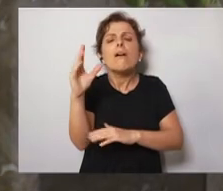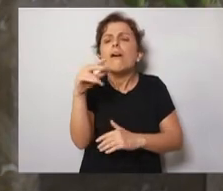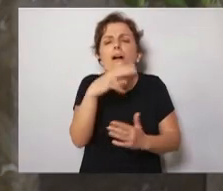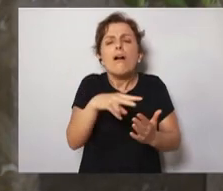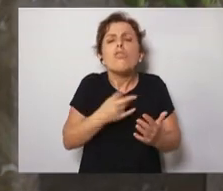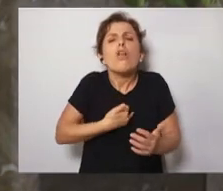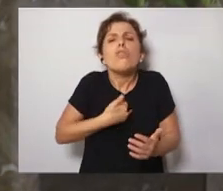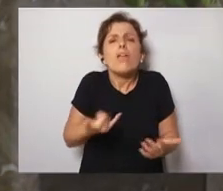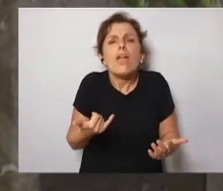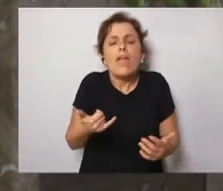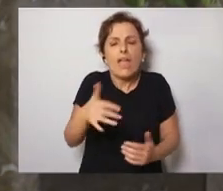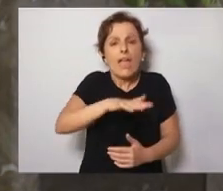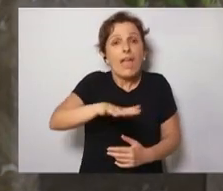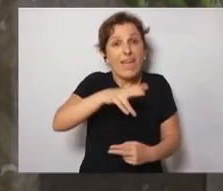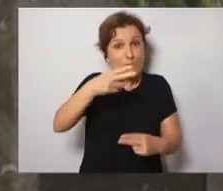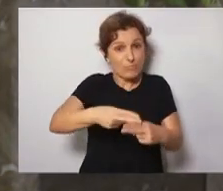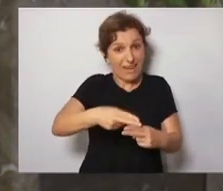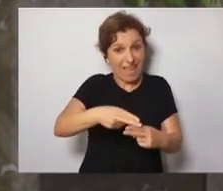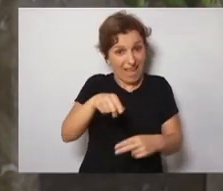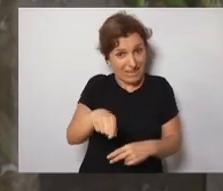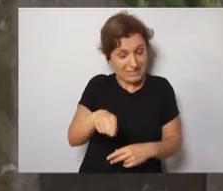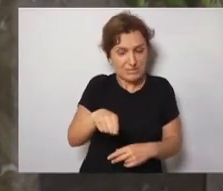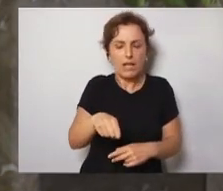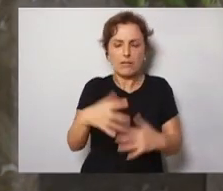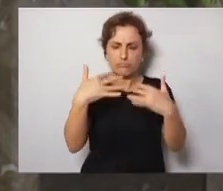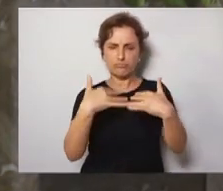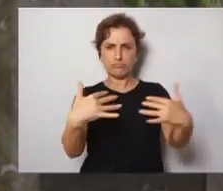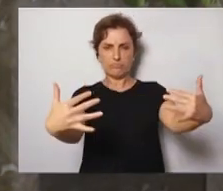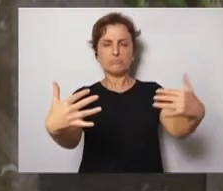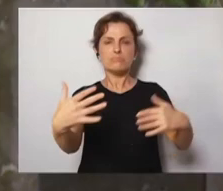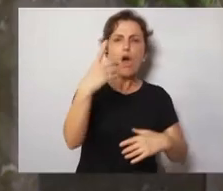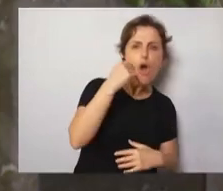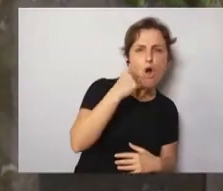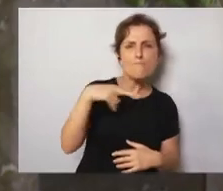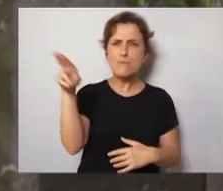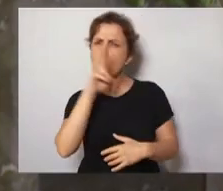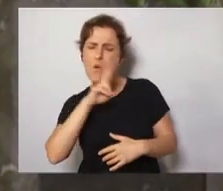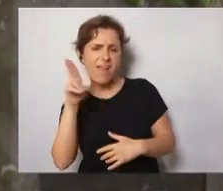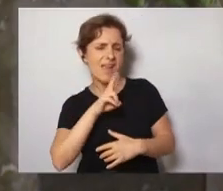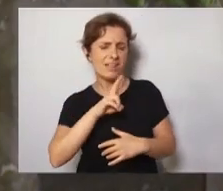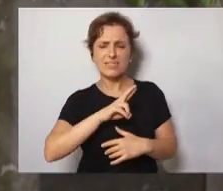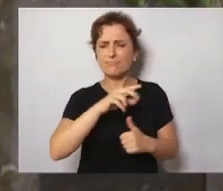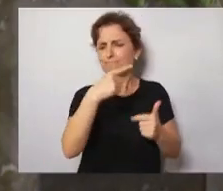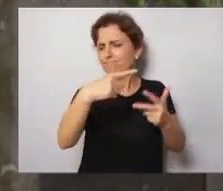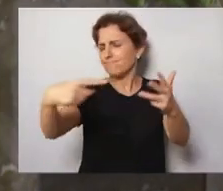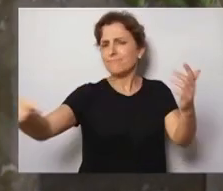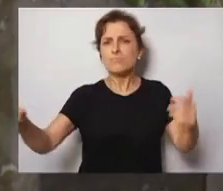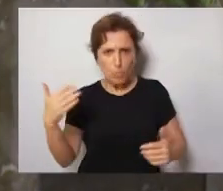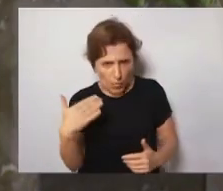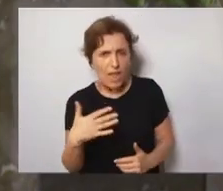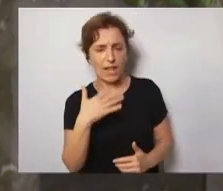ante la puerta del agua en presencia de los hombres de las mujeres y de todos los que podían